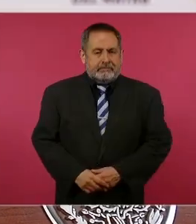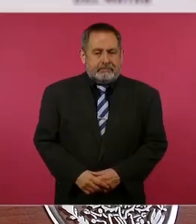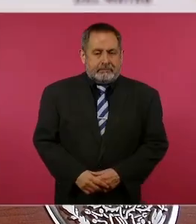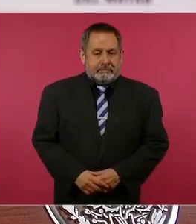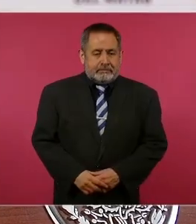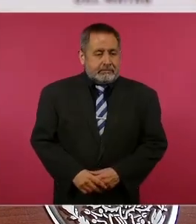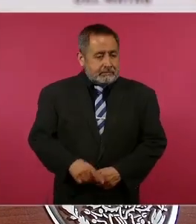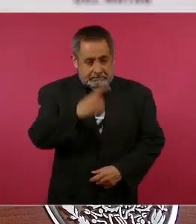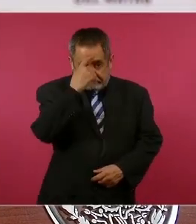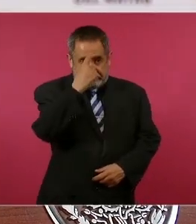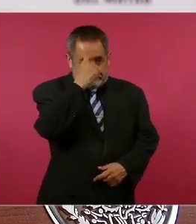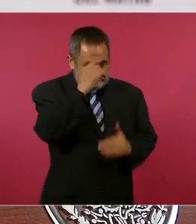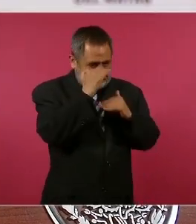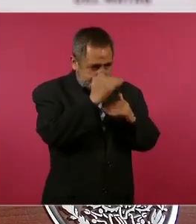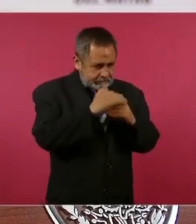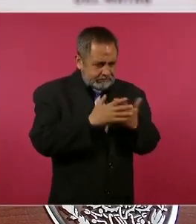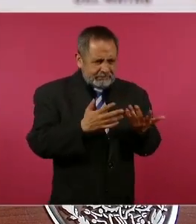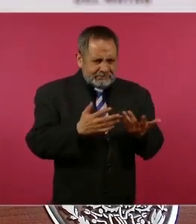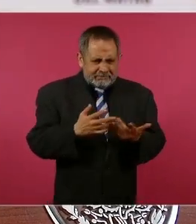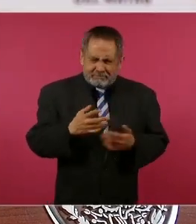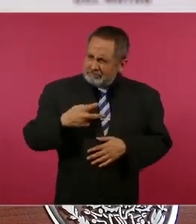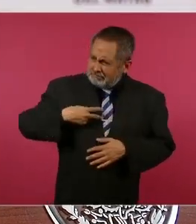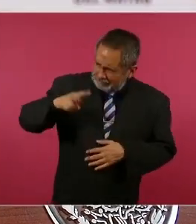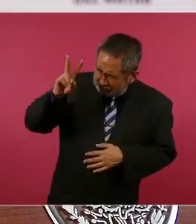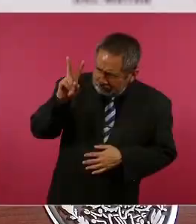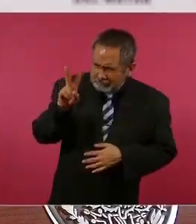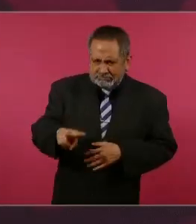mientras no haya apego a la verdad,